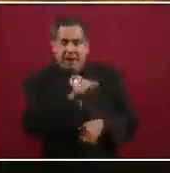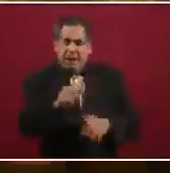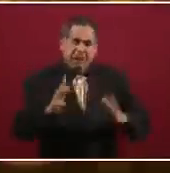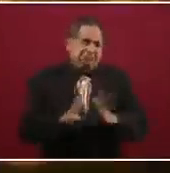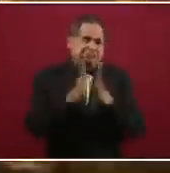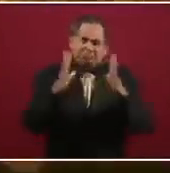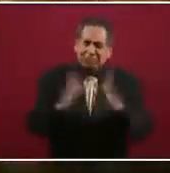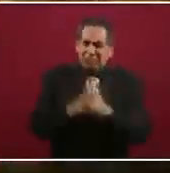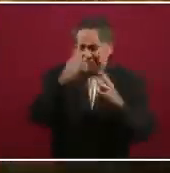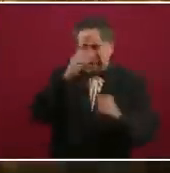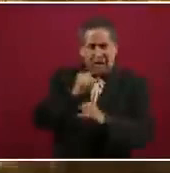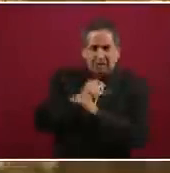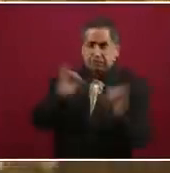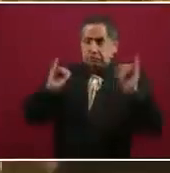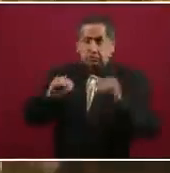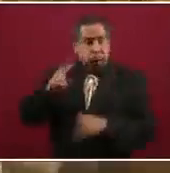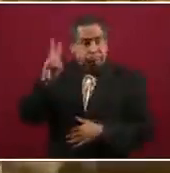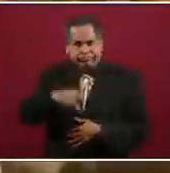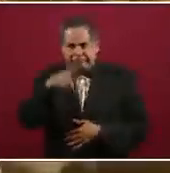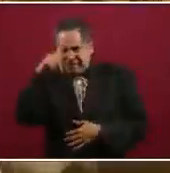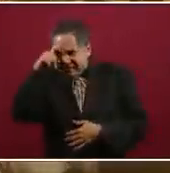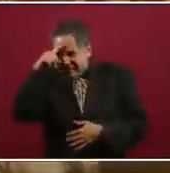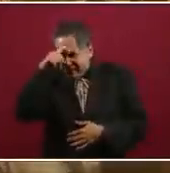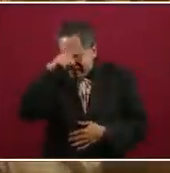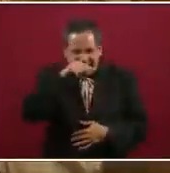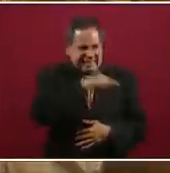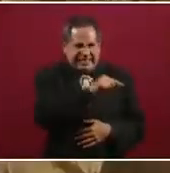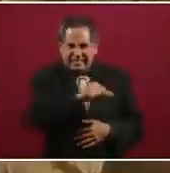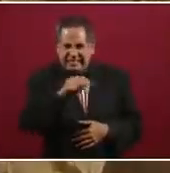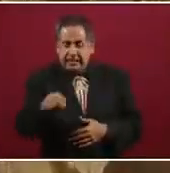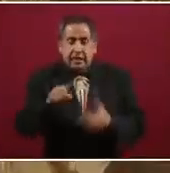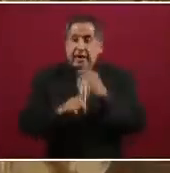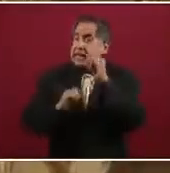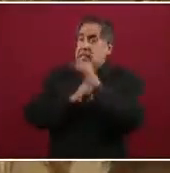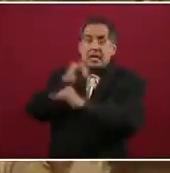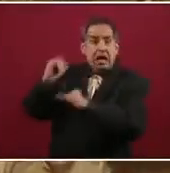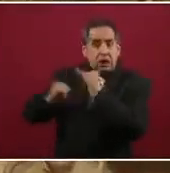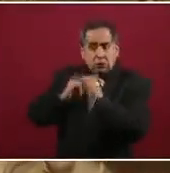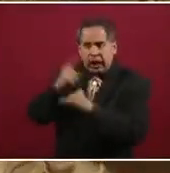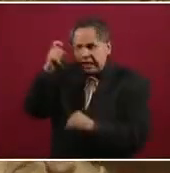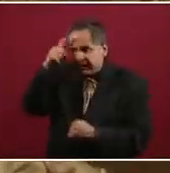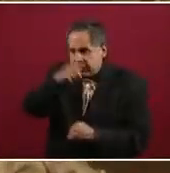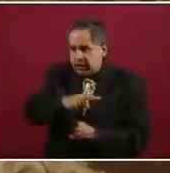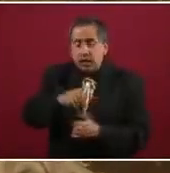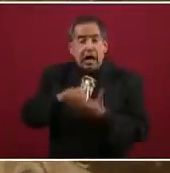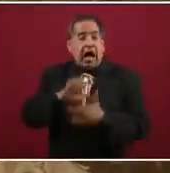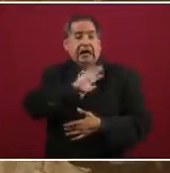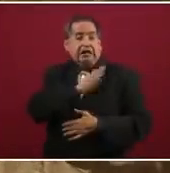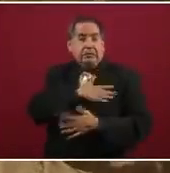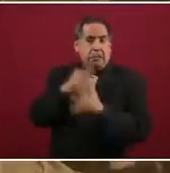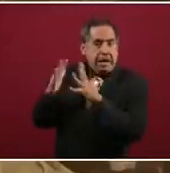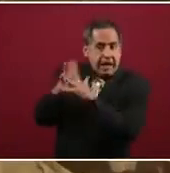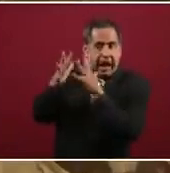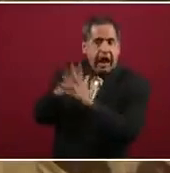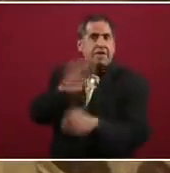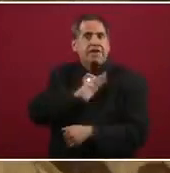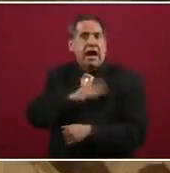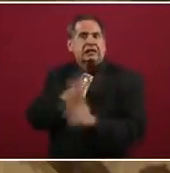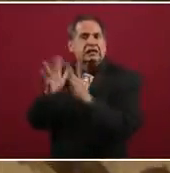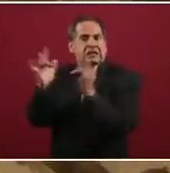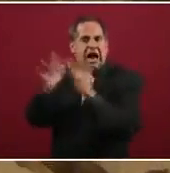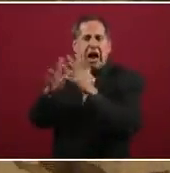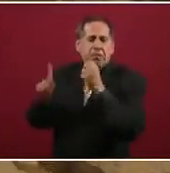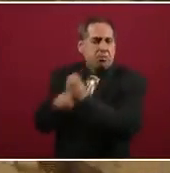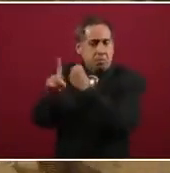muy difíciles las situaciones. Una situación difícil a nivel internacional, estaba tomada España en poder de los franceses, estaba